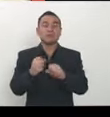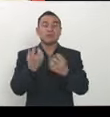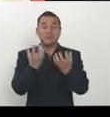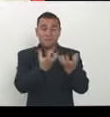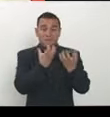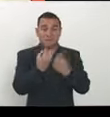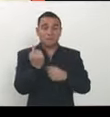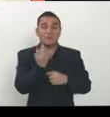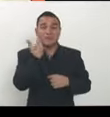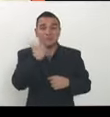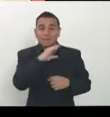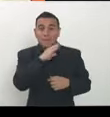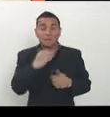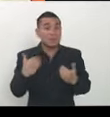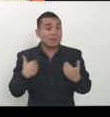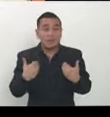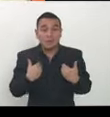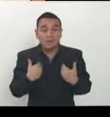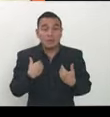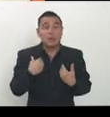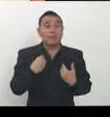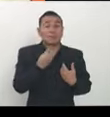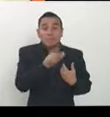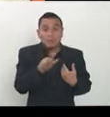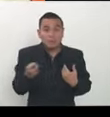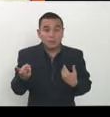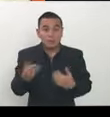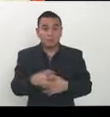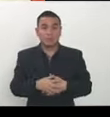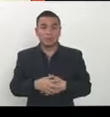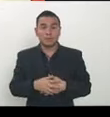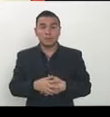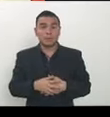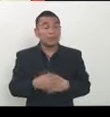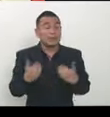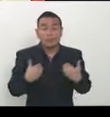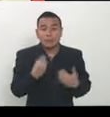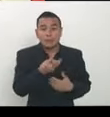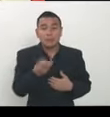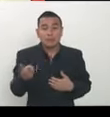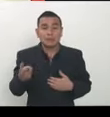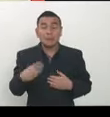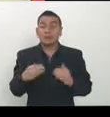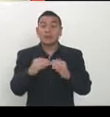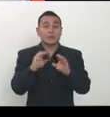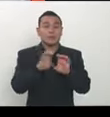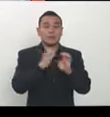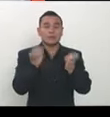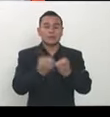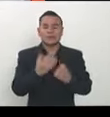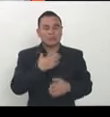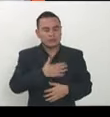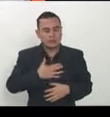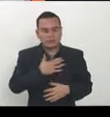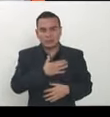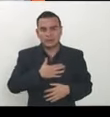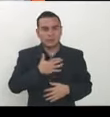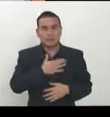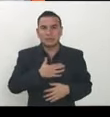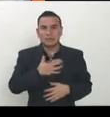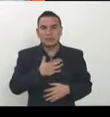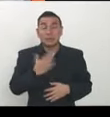decirlo. No tenemos materiales. Otra cosa. Están limitando los equipos, perdón, los equipos de